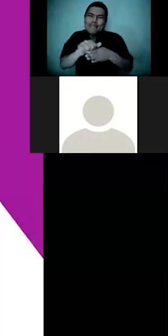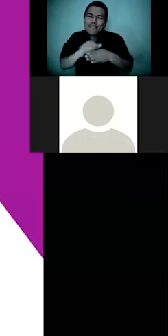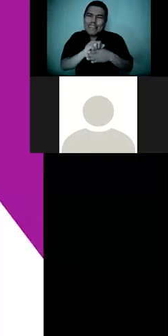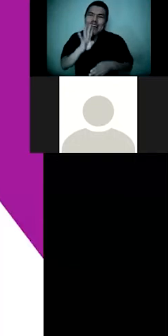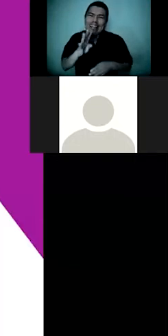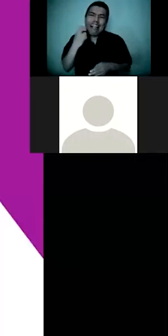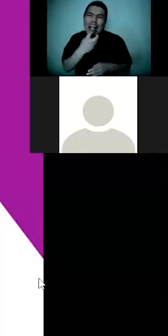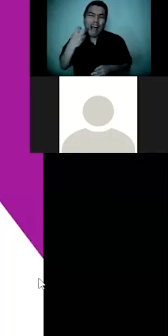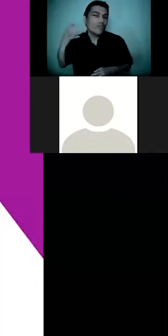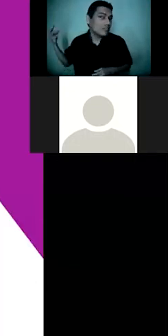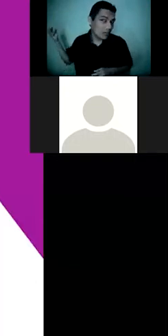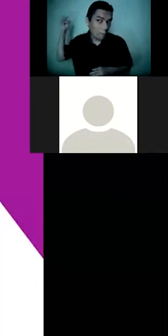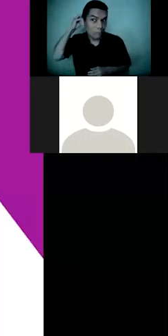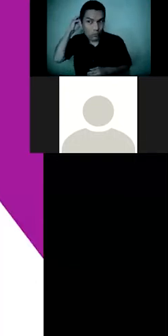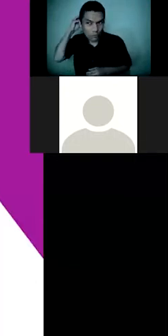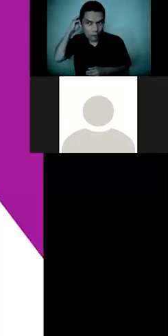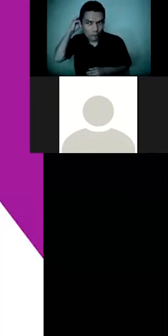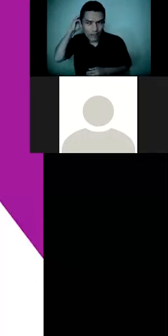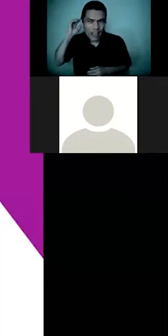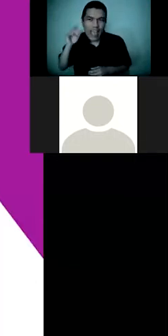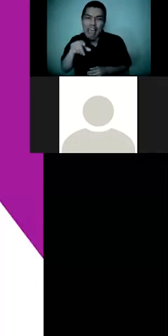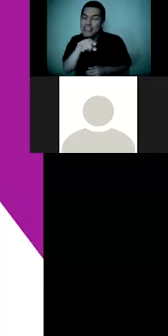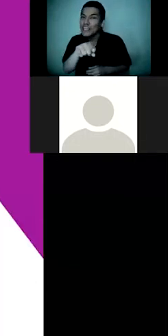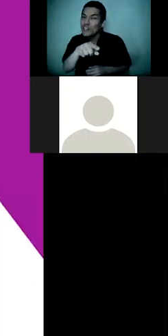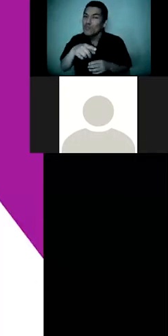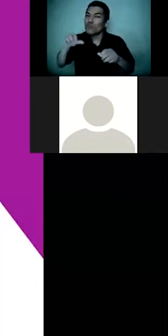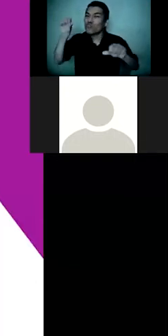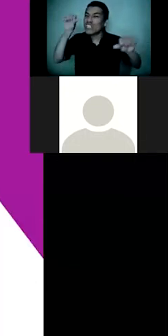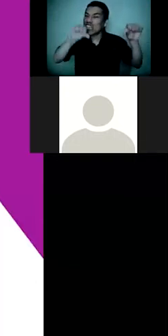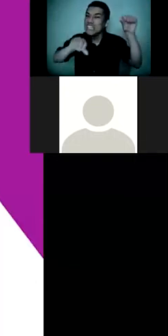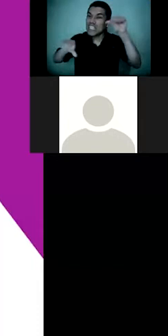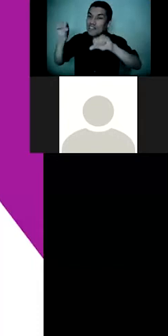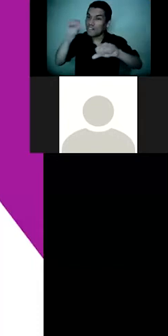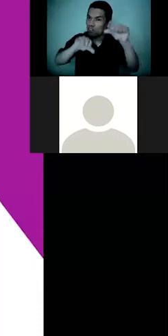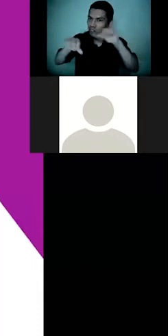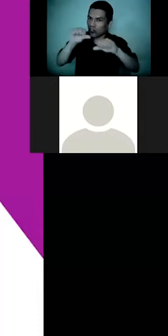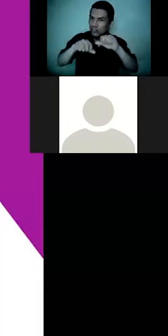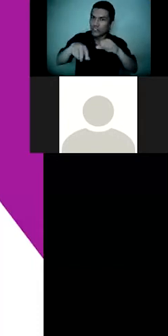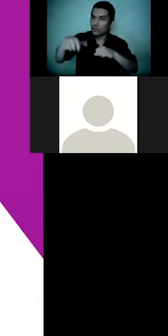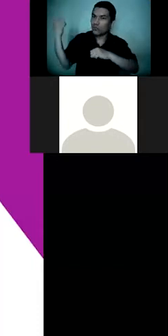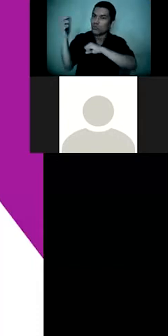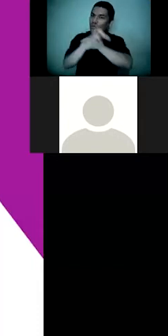necesitas solucionarlo para que comience a aprender a hablar, y le han operado con implante coclear.